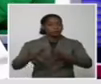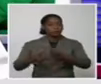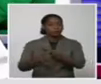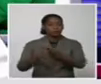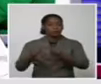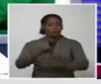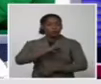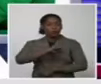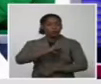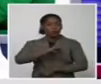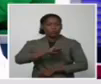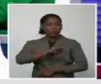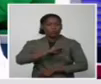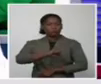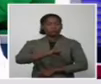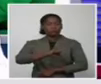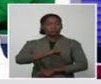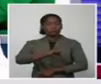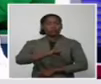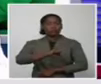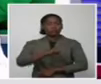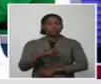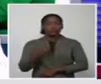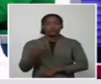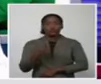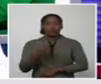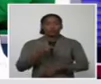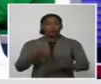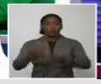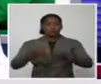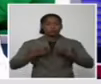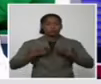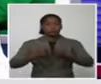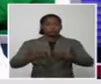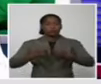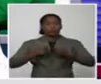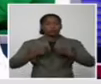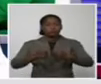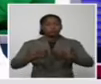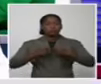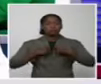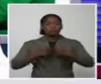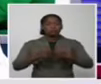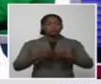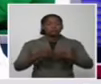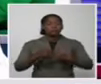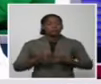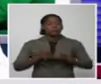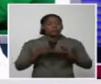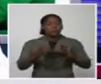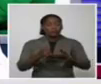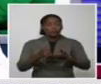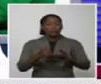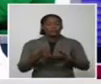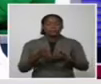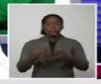la cual no fue posible su reanimación, no obstante las maniobras que se aplicaron para